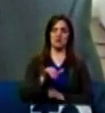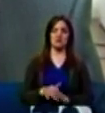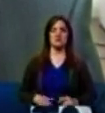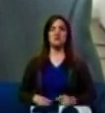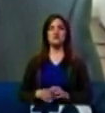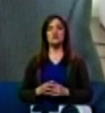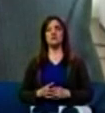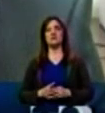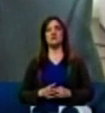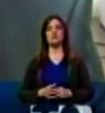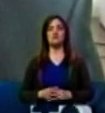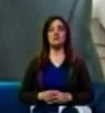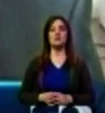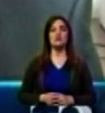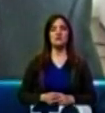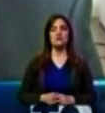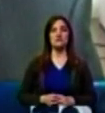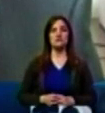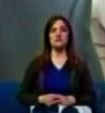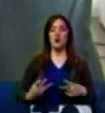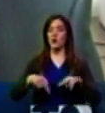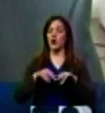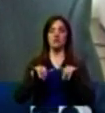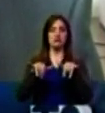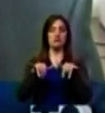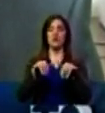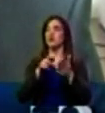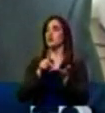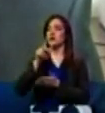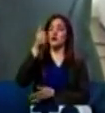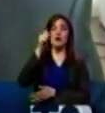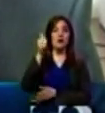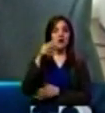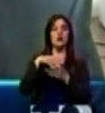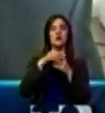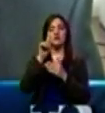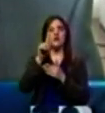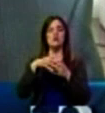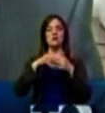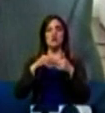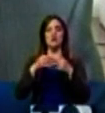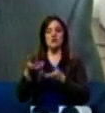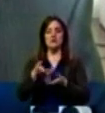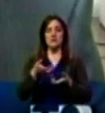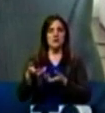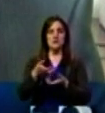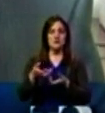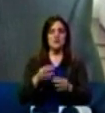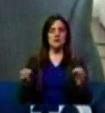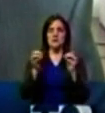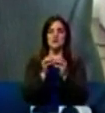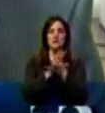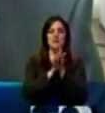aplicando desde el año 2012. Es decir, el mismo valor sigue vigente, que son $10 más $1 por la tasa de bomberos, por lo que no hemos